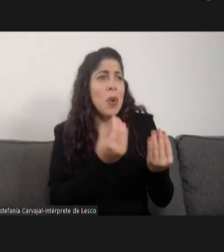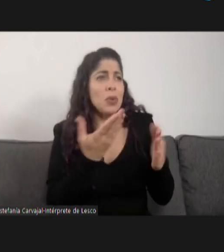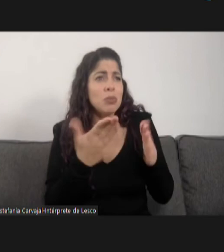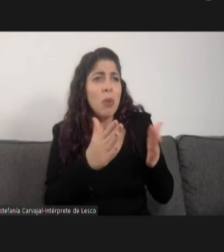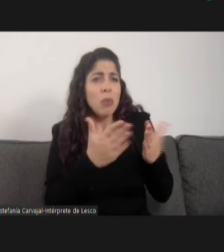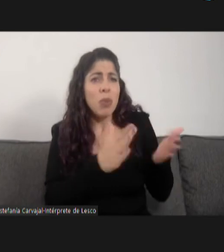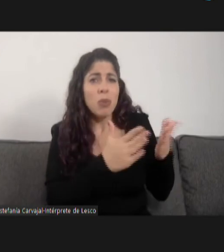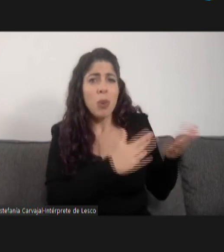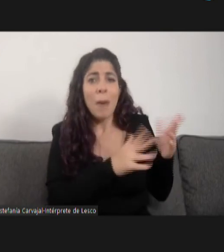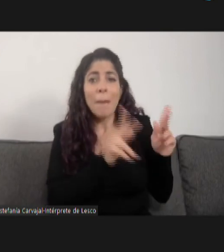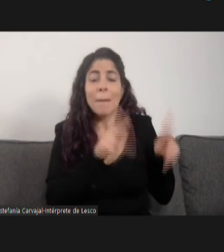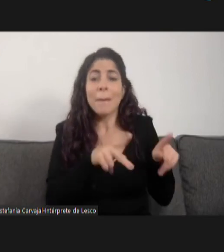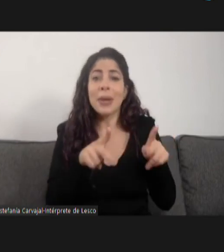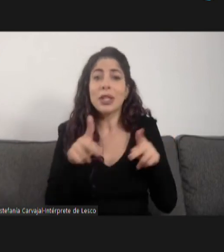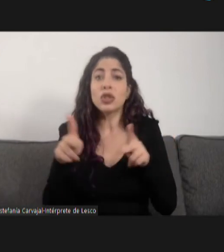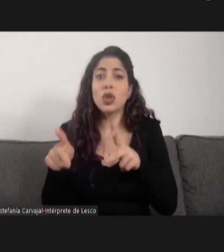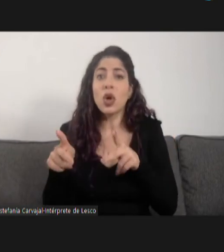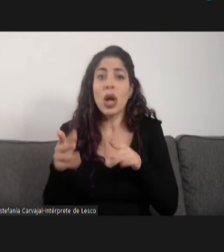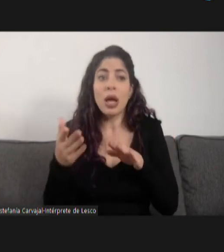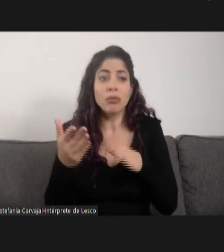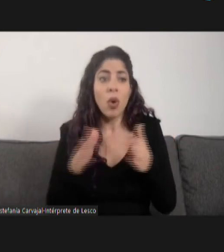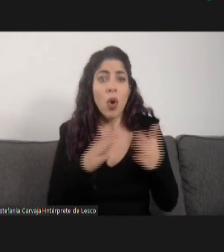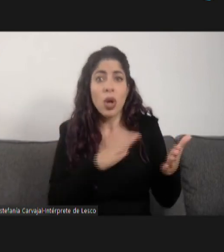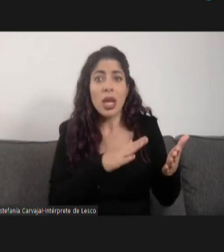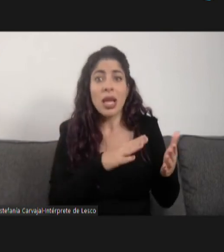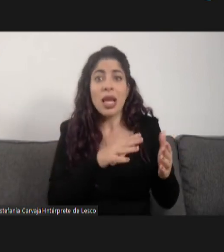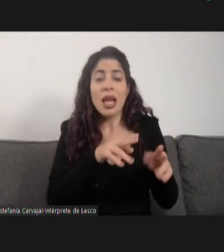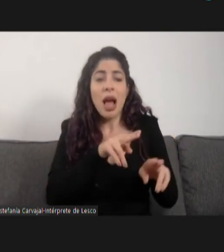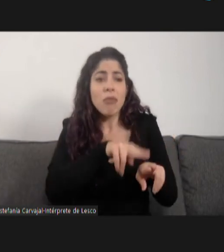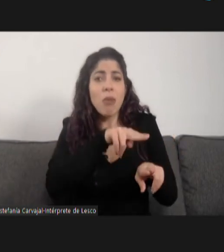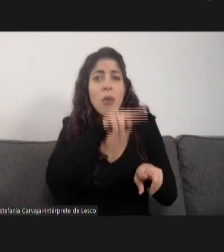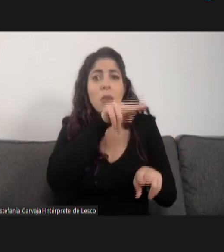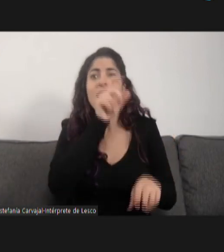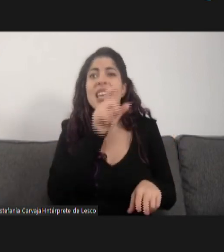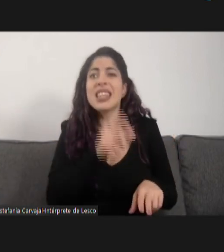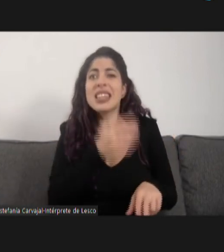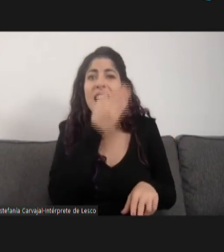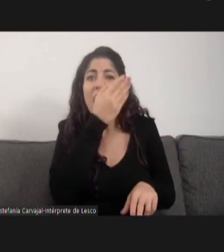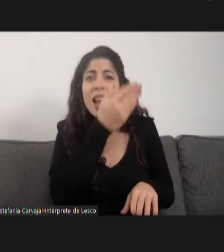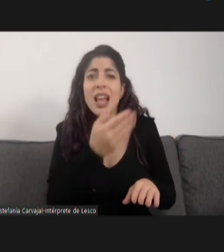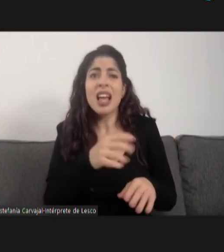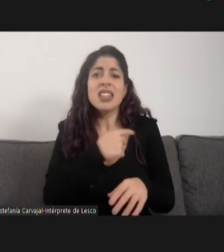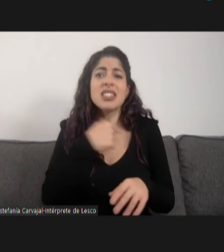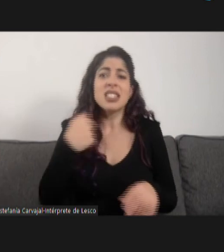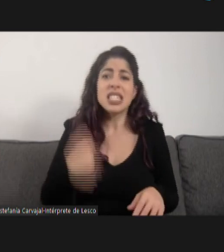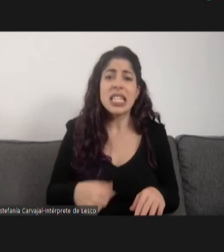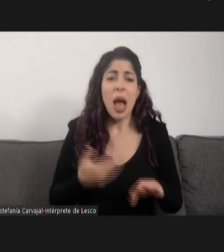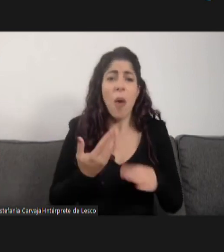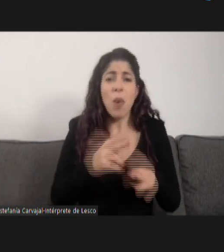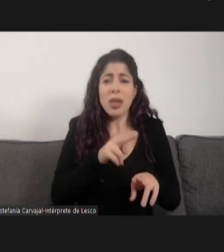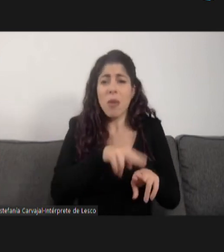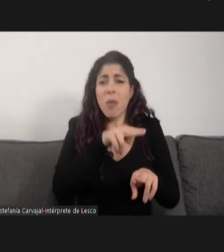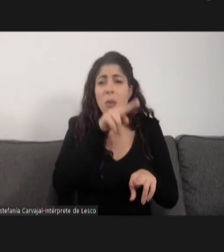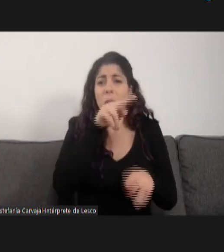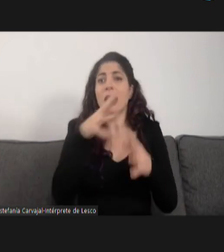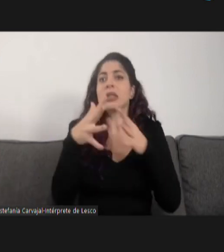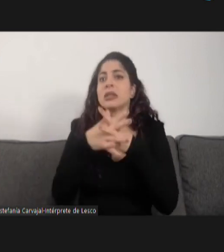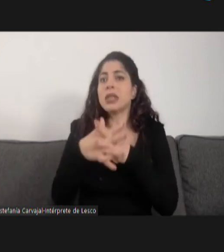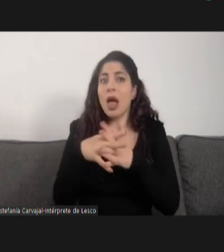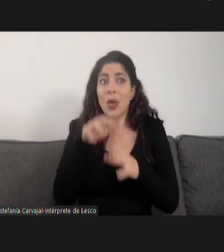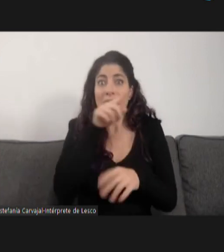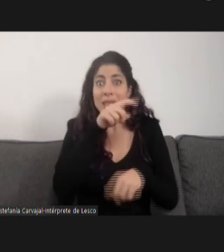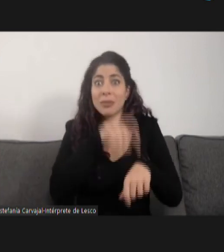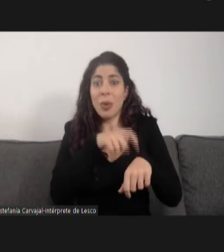con personas, ¿verdad?, que morían y los apilaban en ataúdes en Italia, en China, ¿verdad? Lo que estábamos viendo en Estados Unidos también ya empezaba a